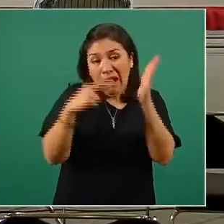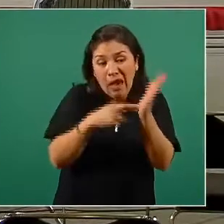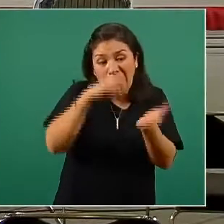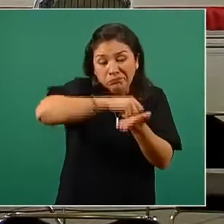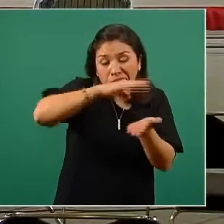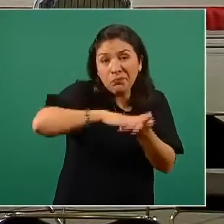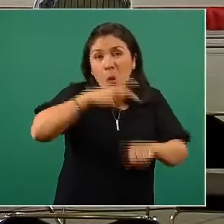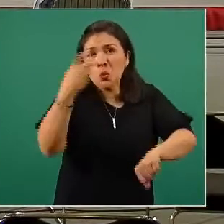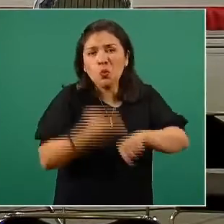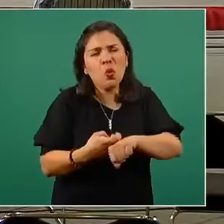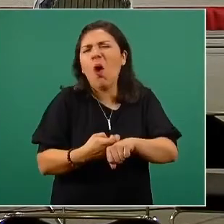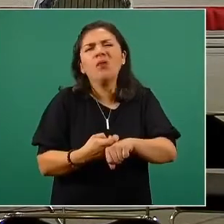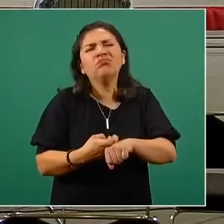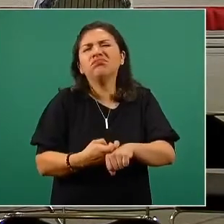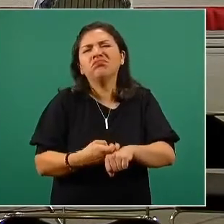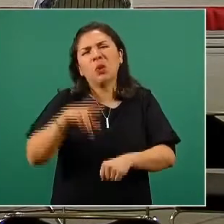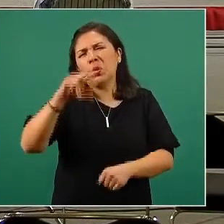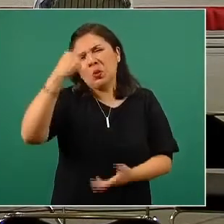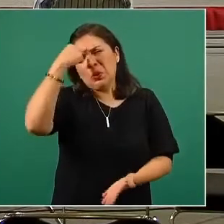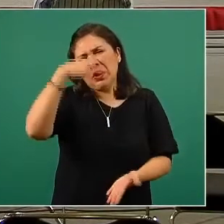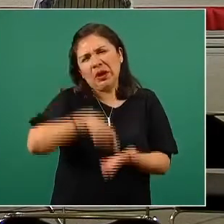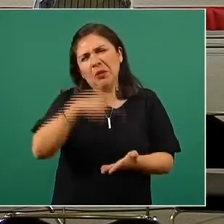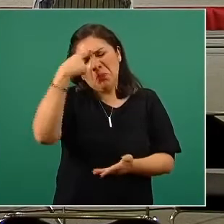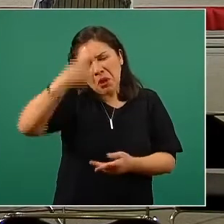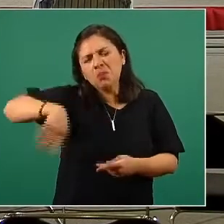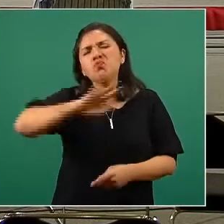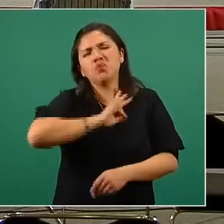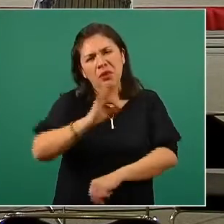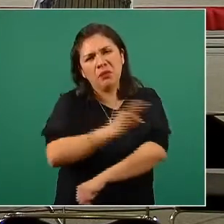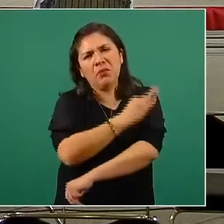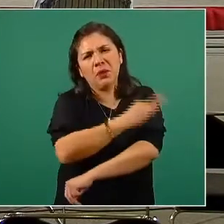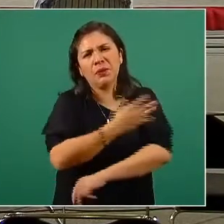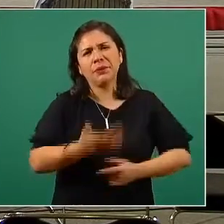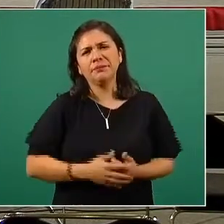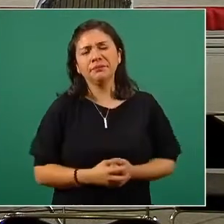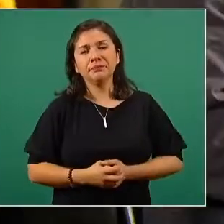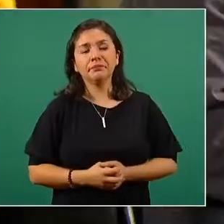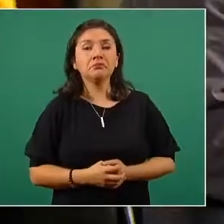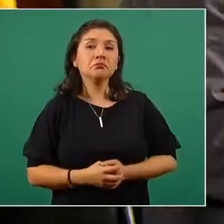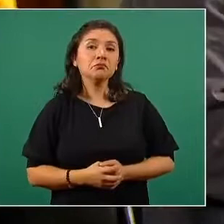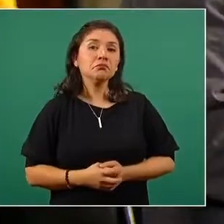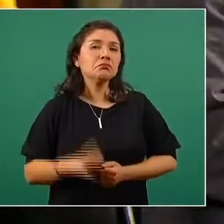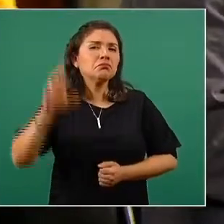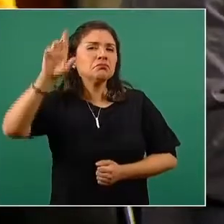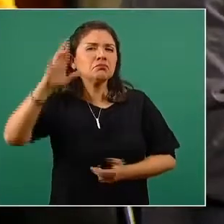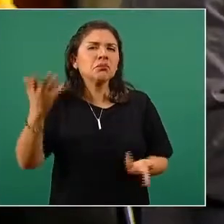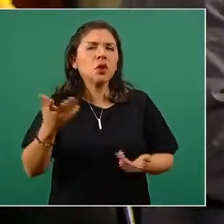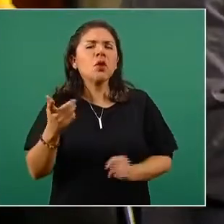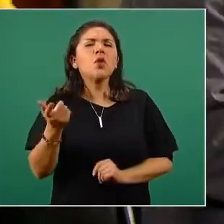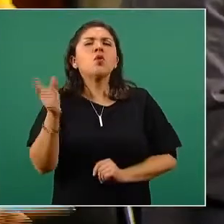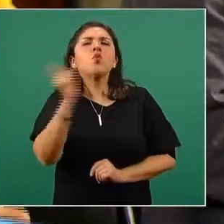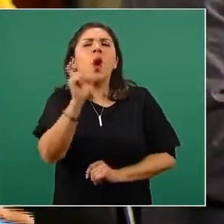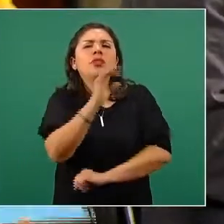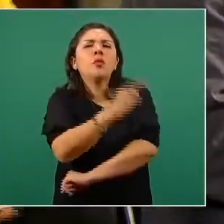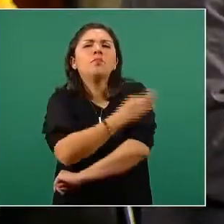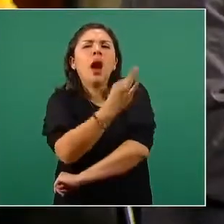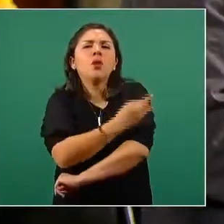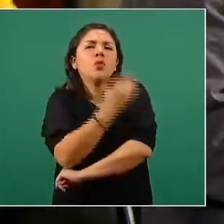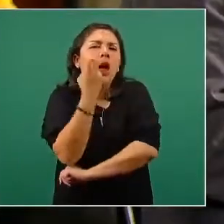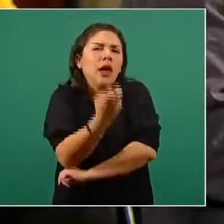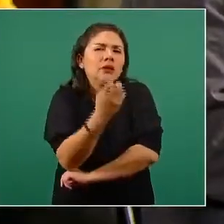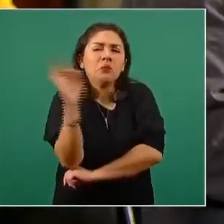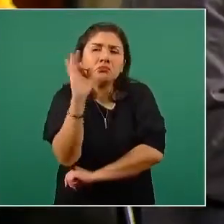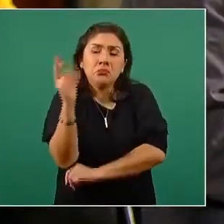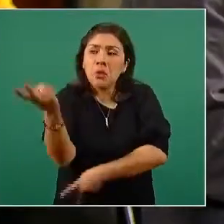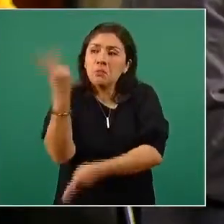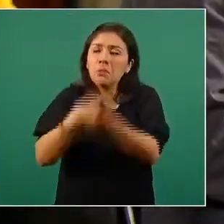estricto, inflexible para permitir su vacunación. Pero, ¿en qué etapa se les vacunaría? Porque, por ejemplo, si están